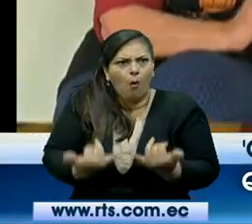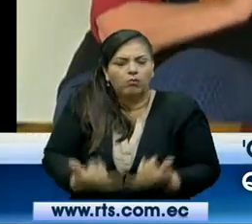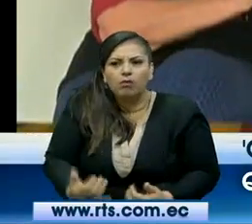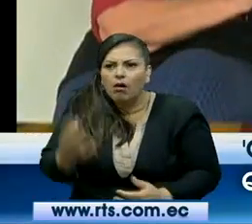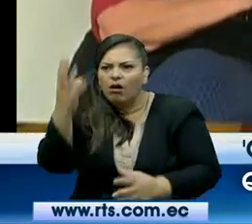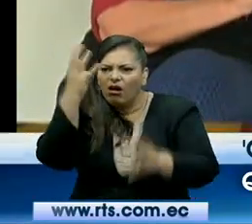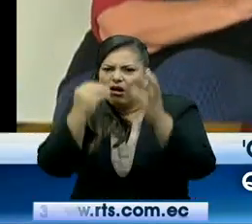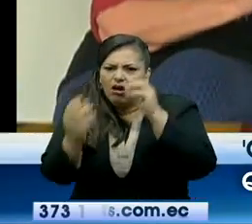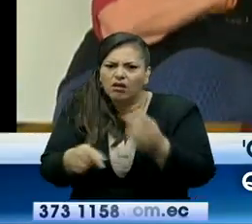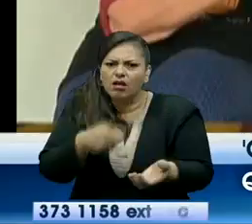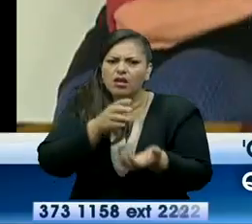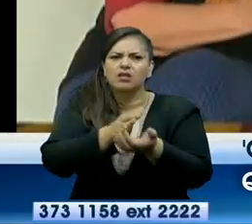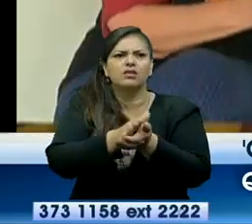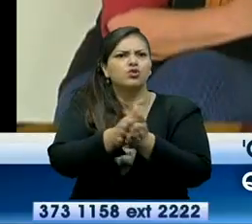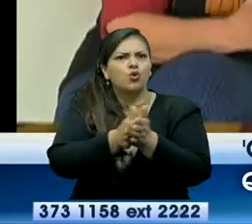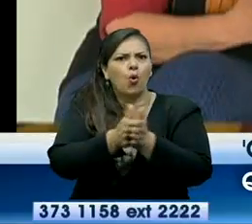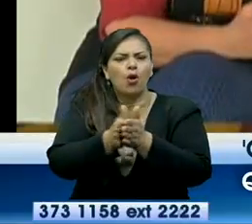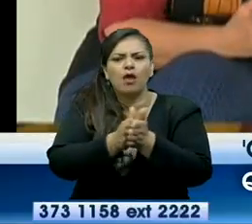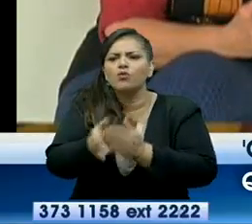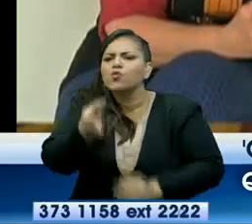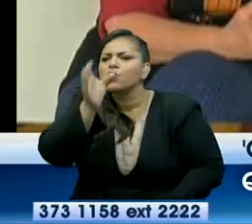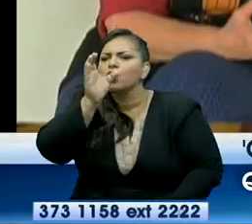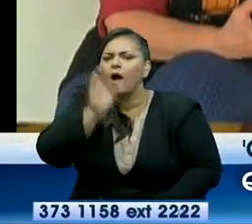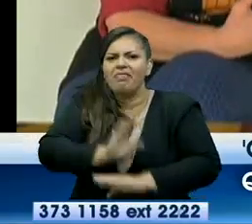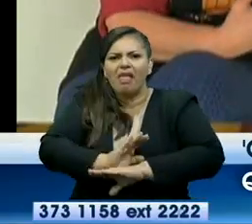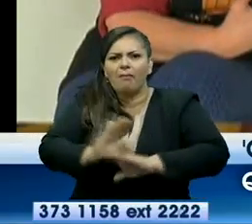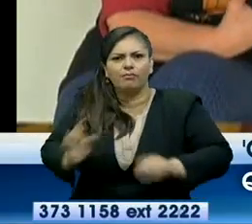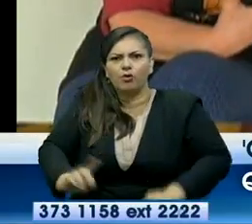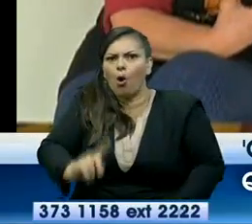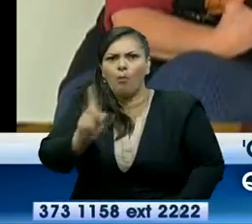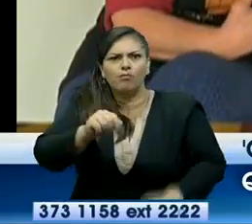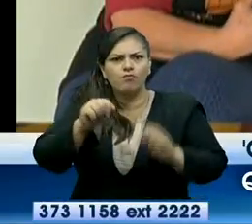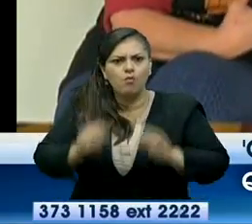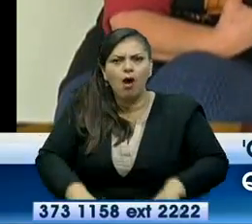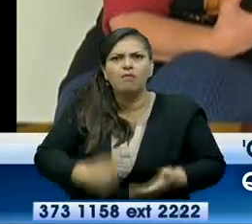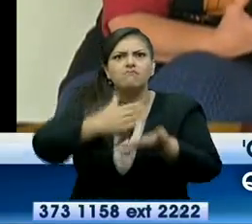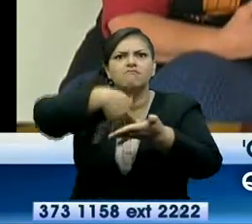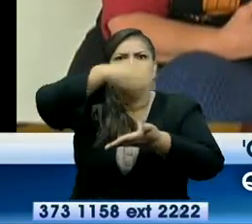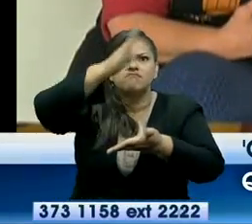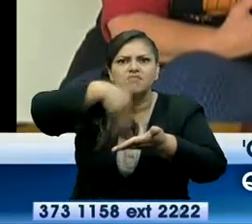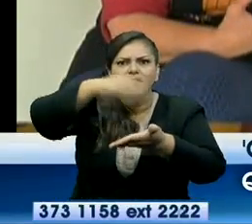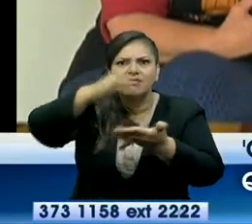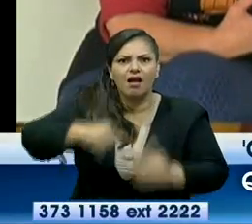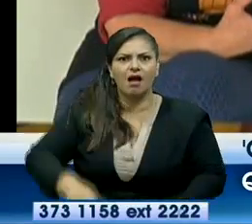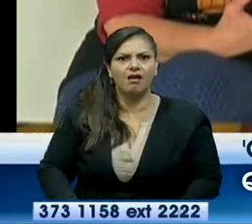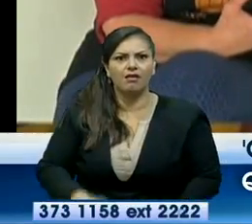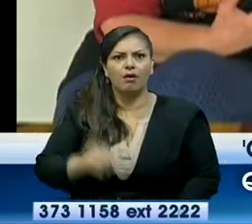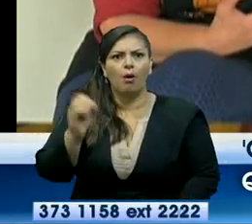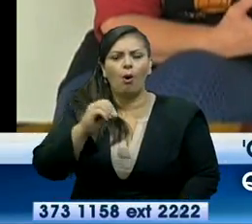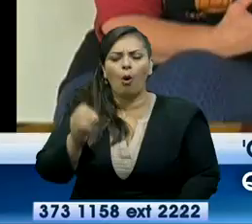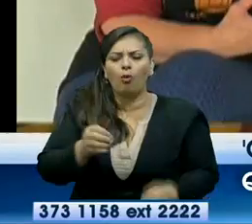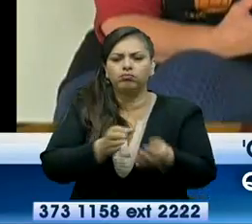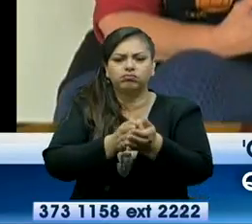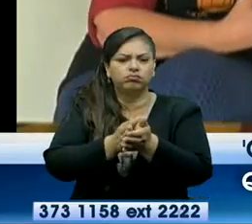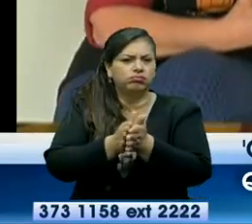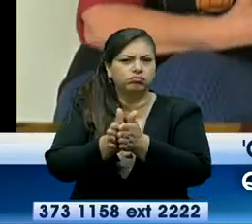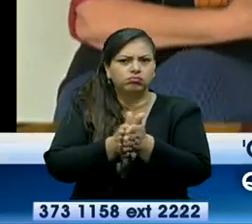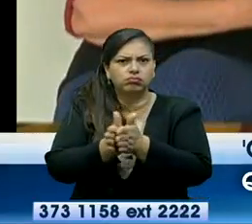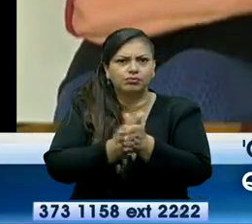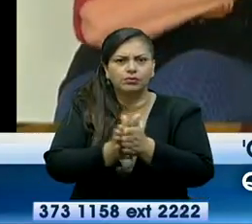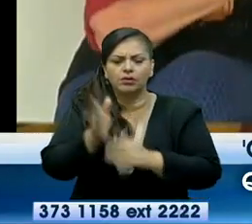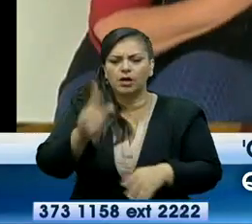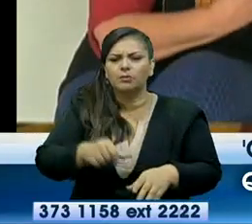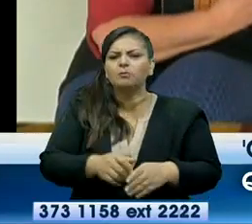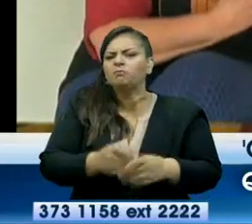que es un cacao el cacao bicolor nativo estos han sido relegados por la contemporaneidad es